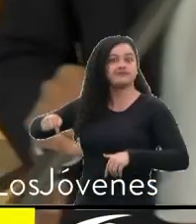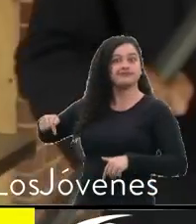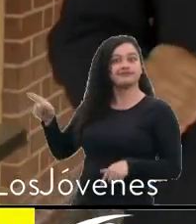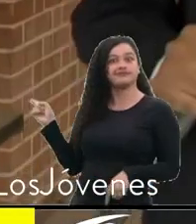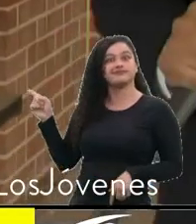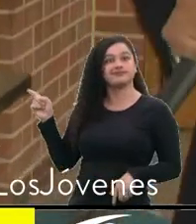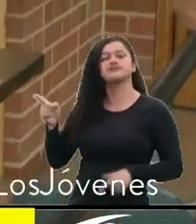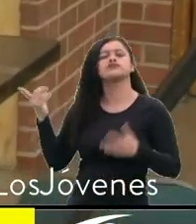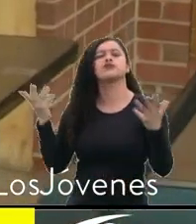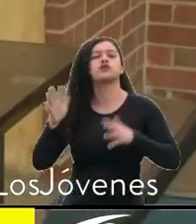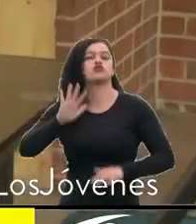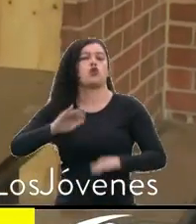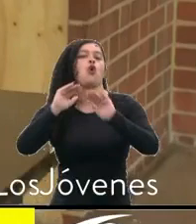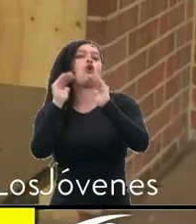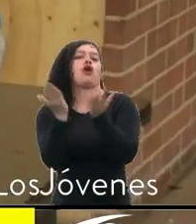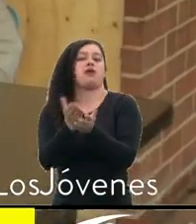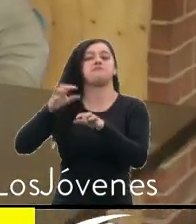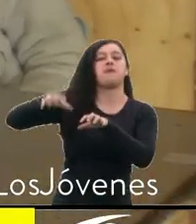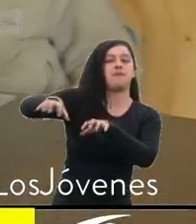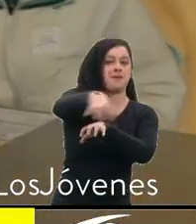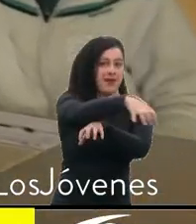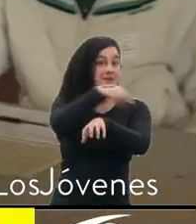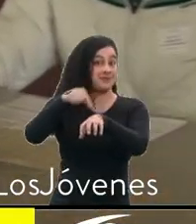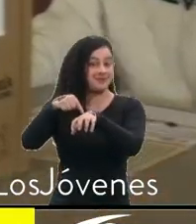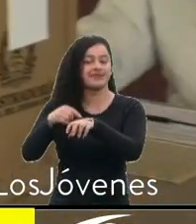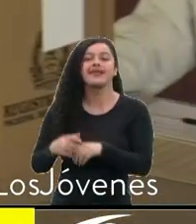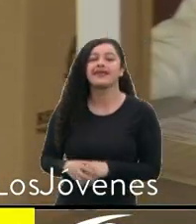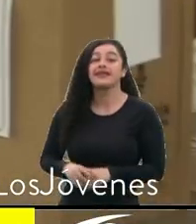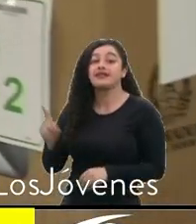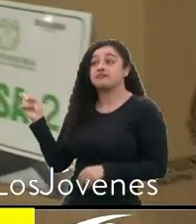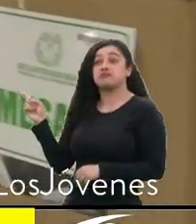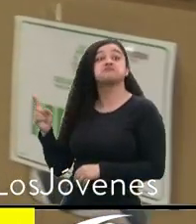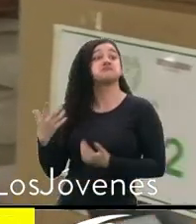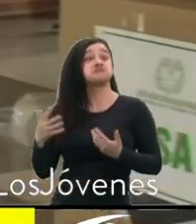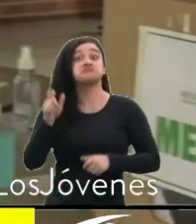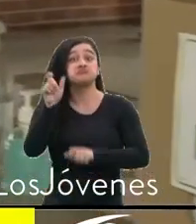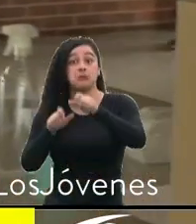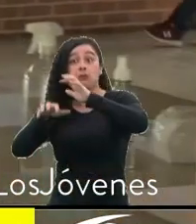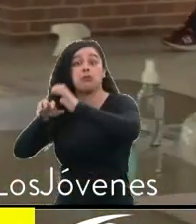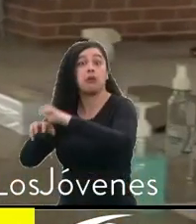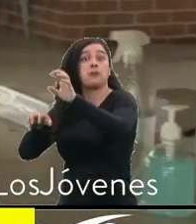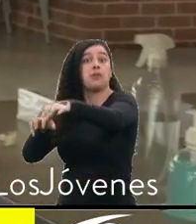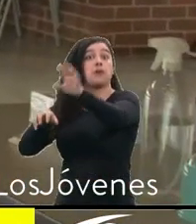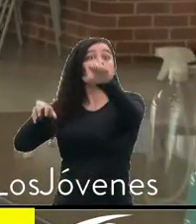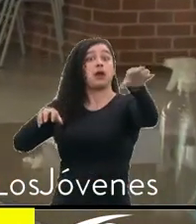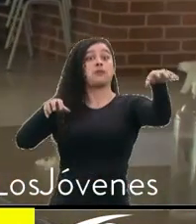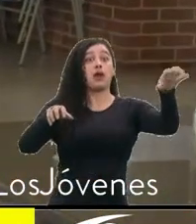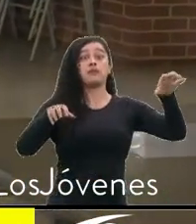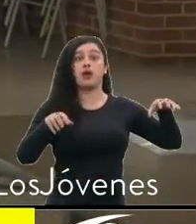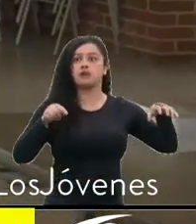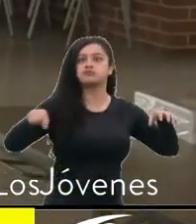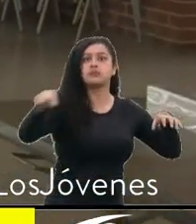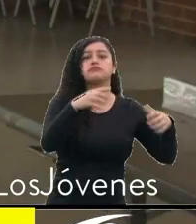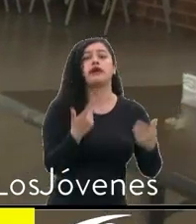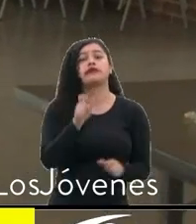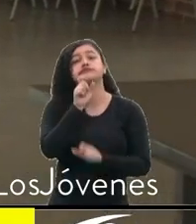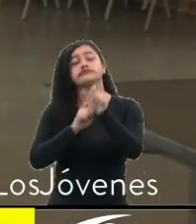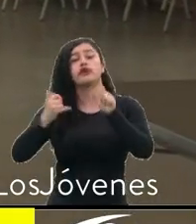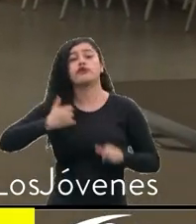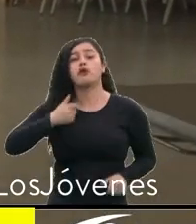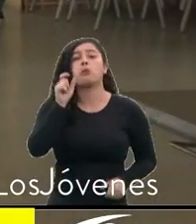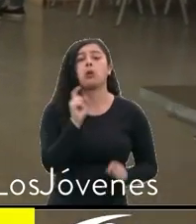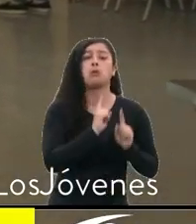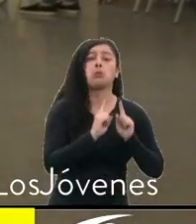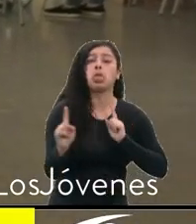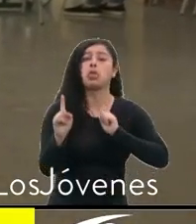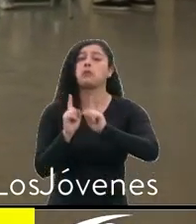en el sur de Bogotá, algunos jóvenes ejercen su derecho al voto. Hay que decir que han sido muy pocos los que han concurrido a este